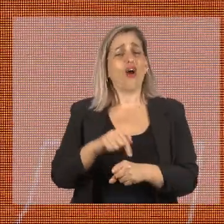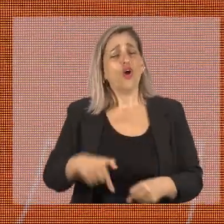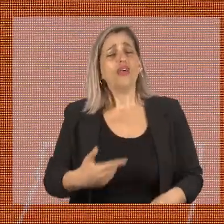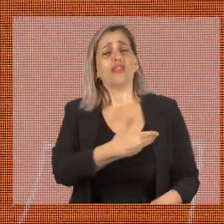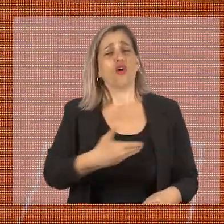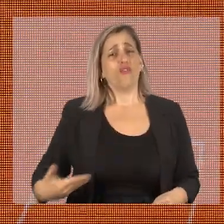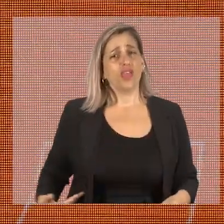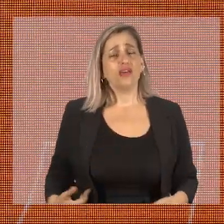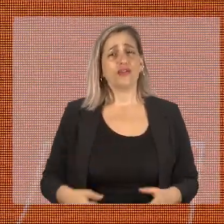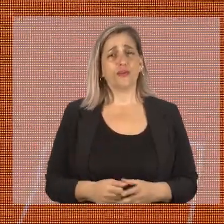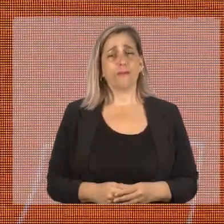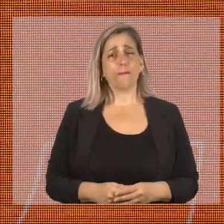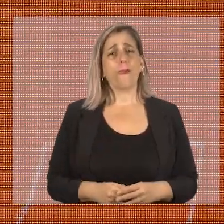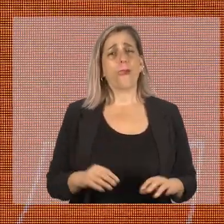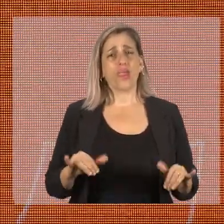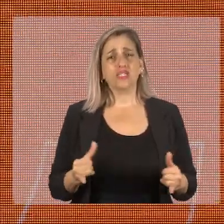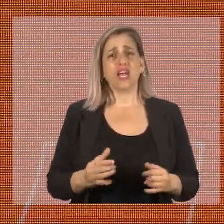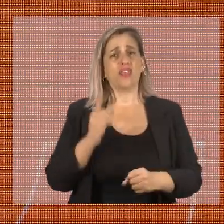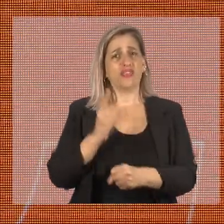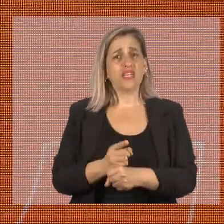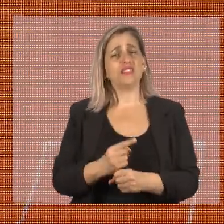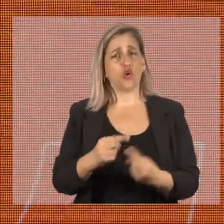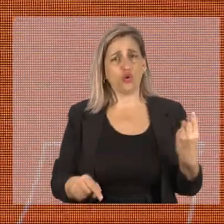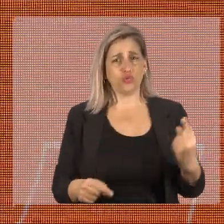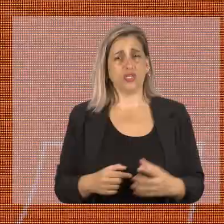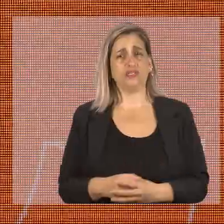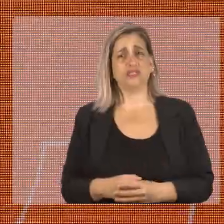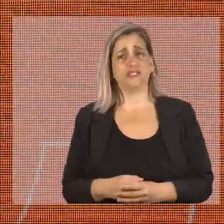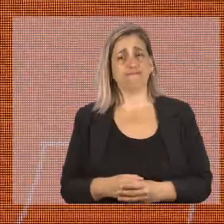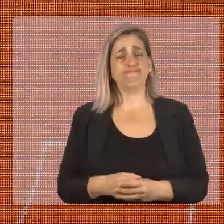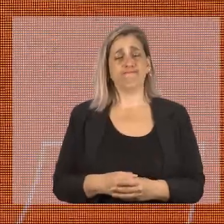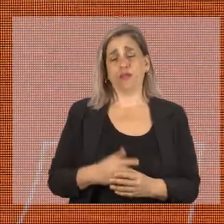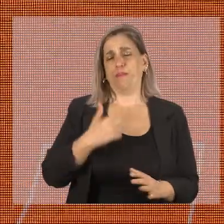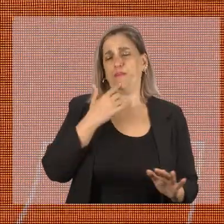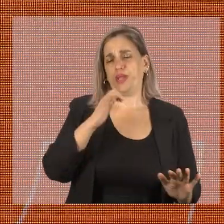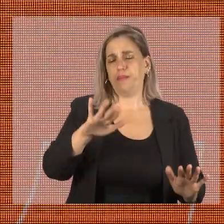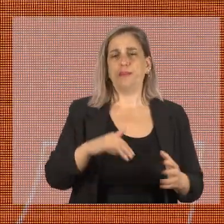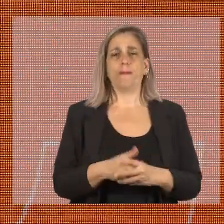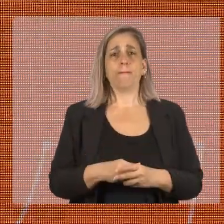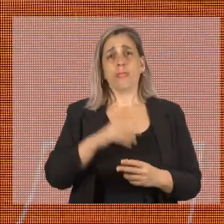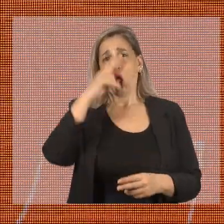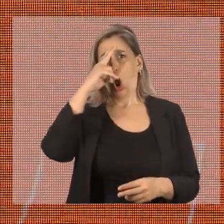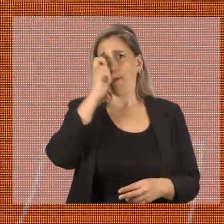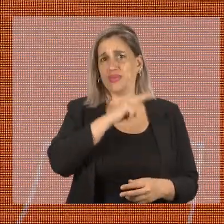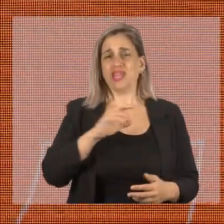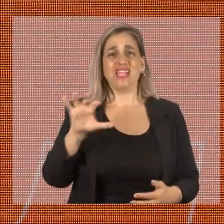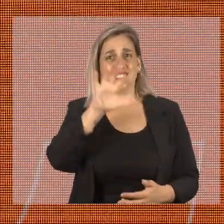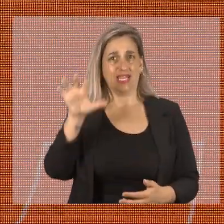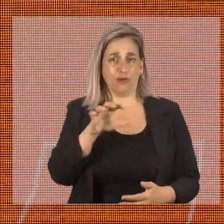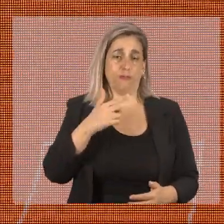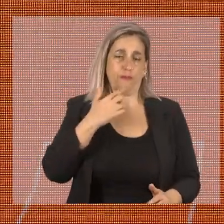Y este gobierno ha tomado acciones como, por ejemplo, el Hospital del